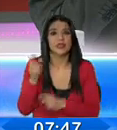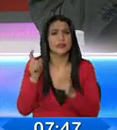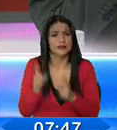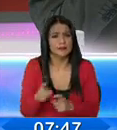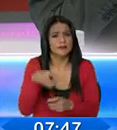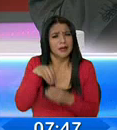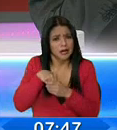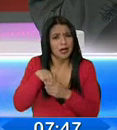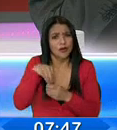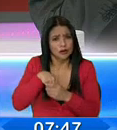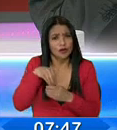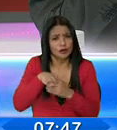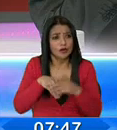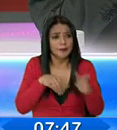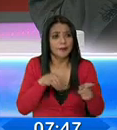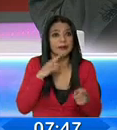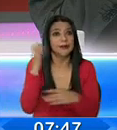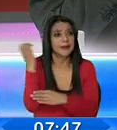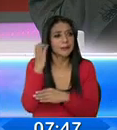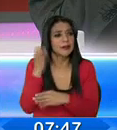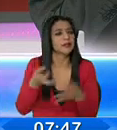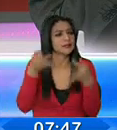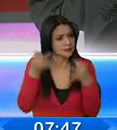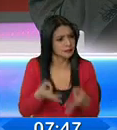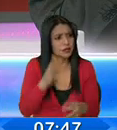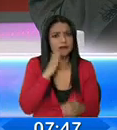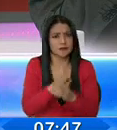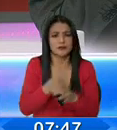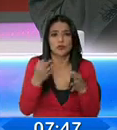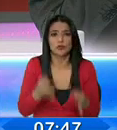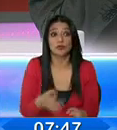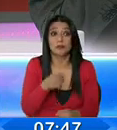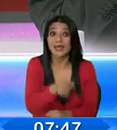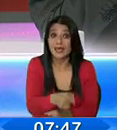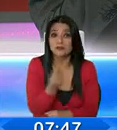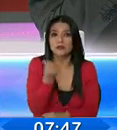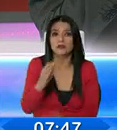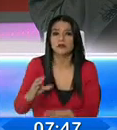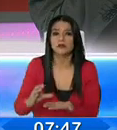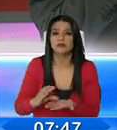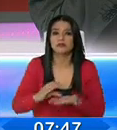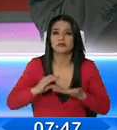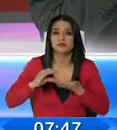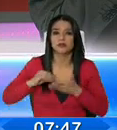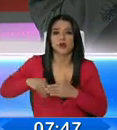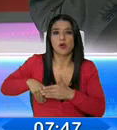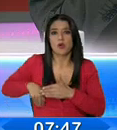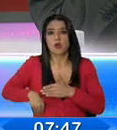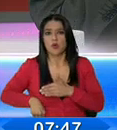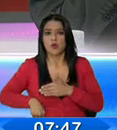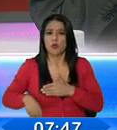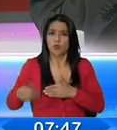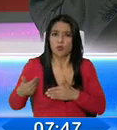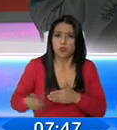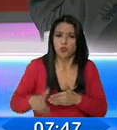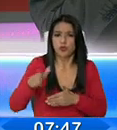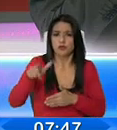el cumplimiento del objeto de la emergencia, hacen uso de ese objeto en forma dolosa frente al